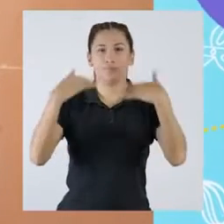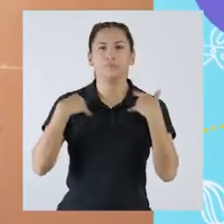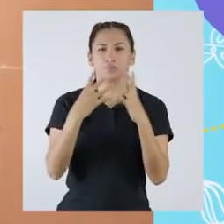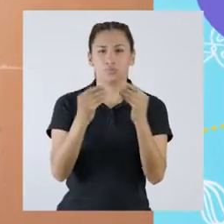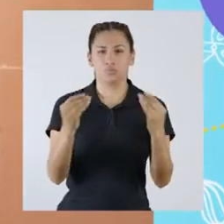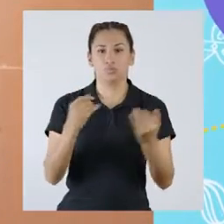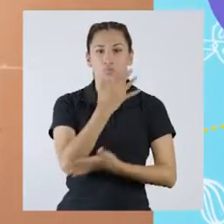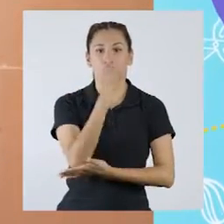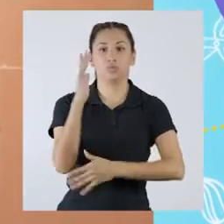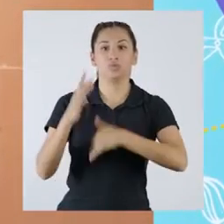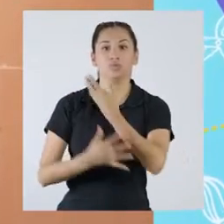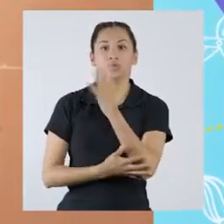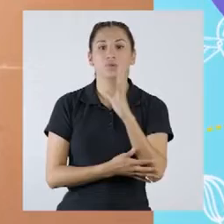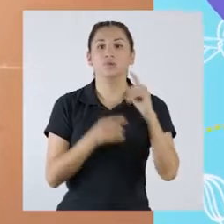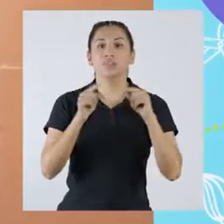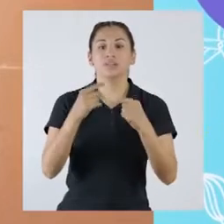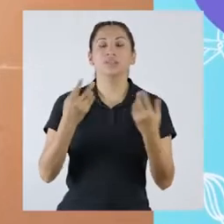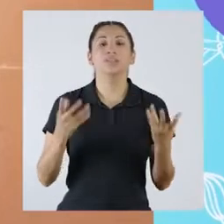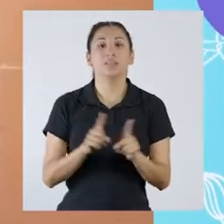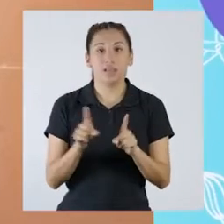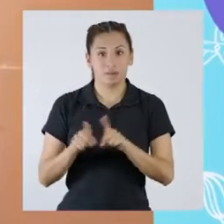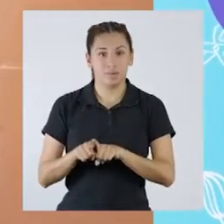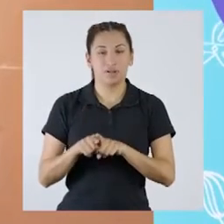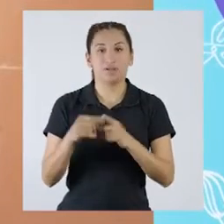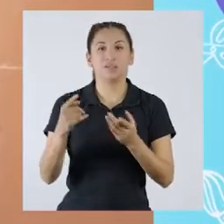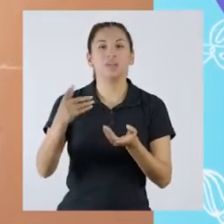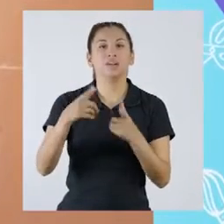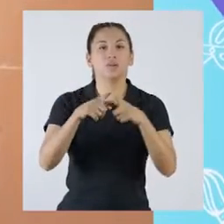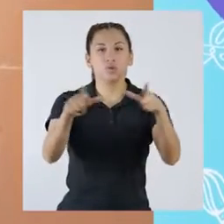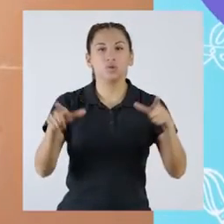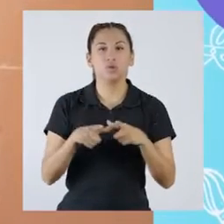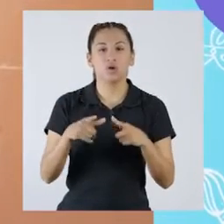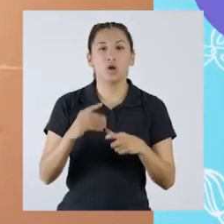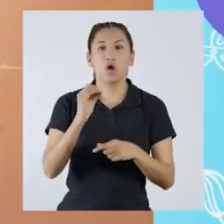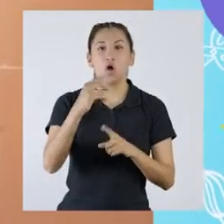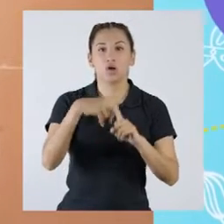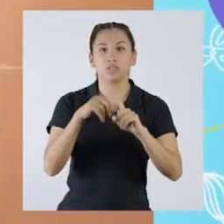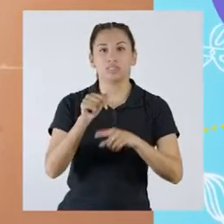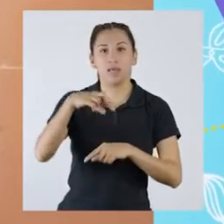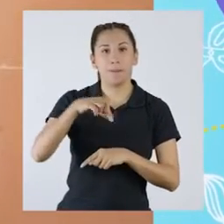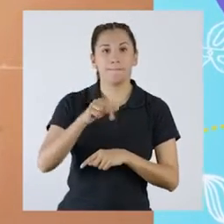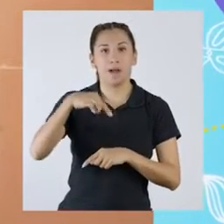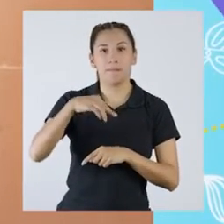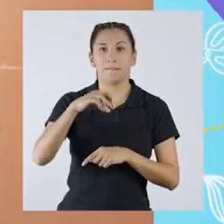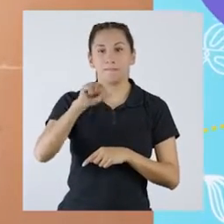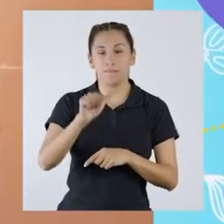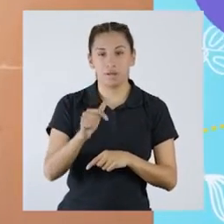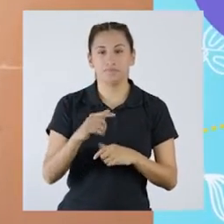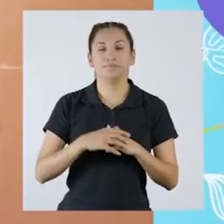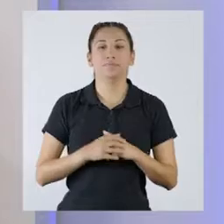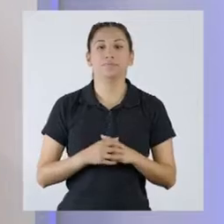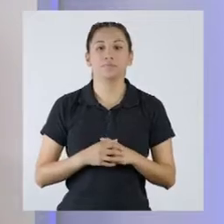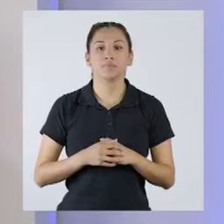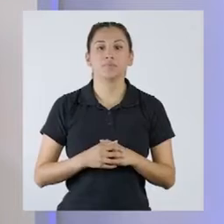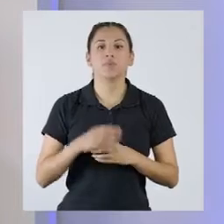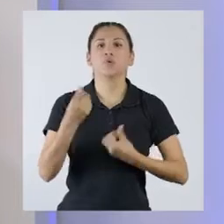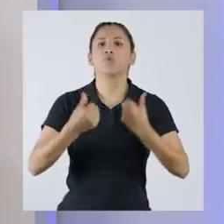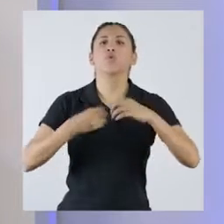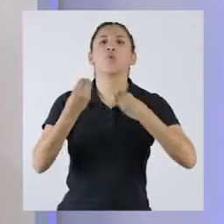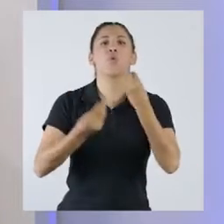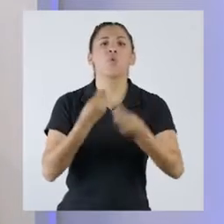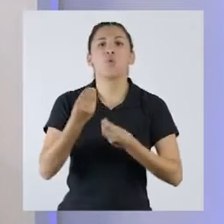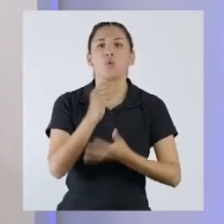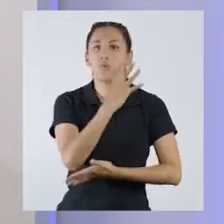cantidad de bosques, entre las cuales destaca el bosque de Xulet, ubicado en la provincia de Oxapampa, en el departamento de Pasco. ¿De qué manera